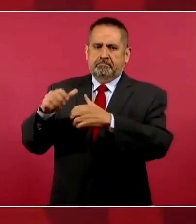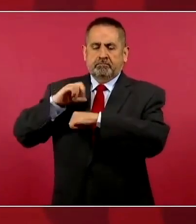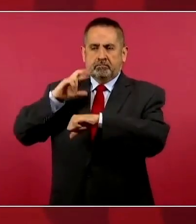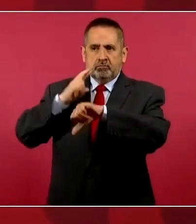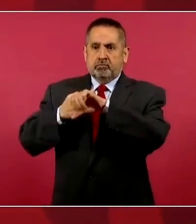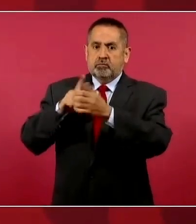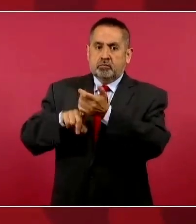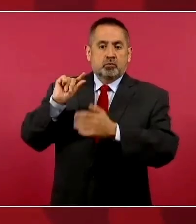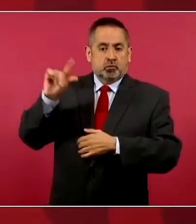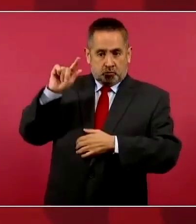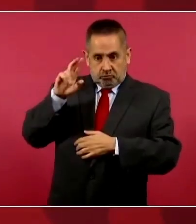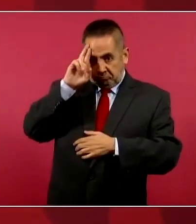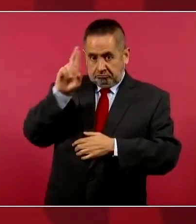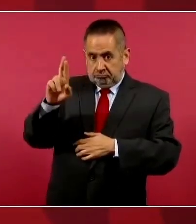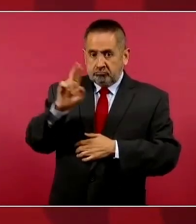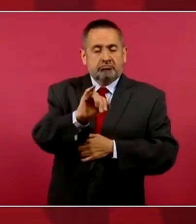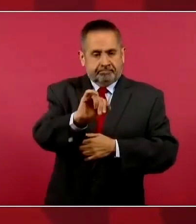autoridad,